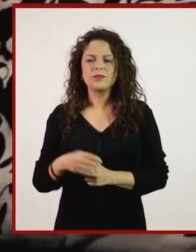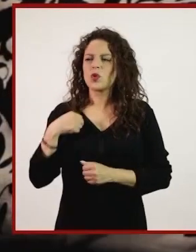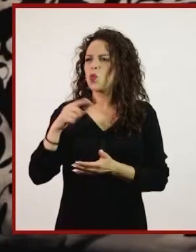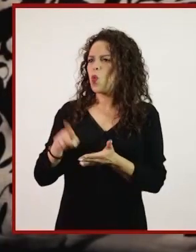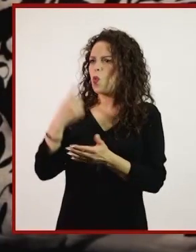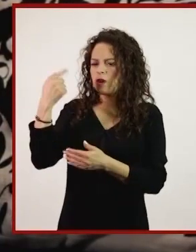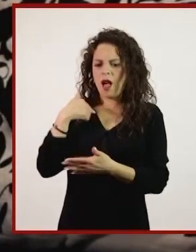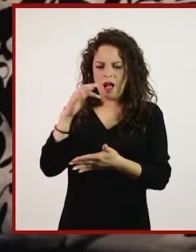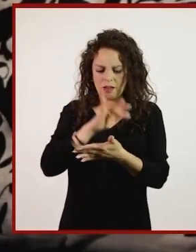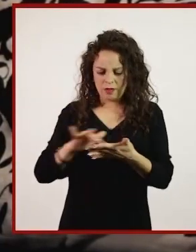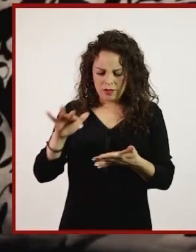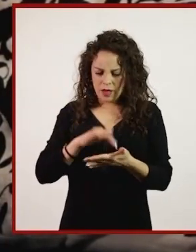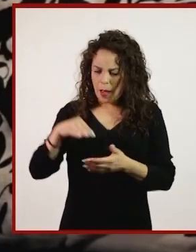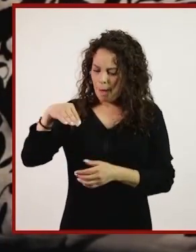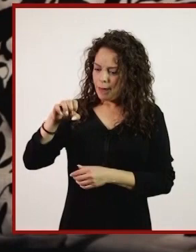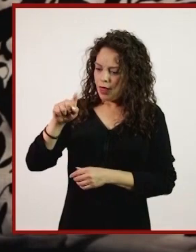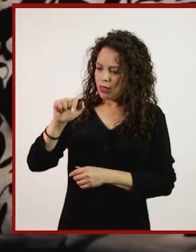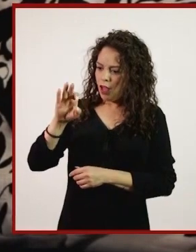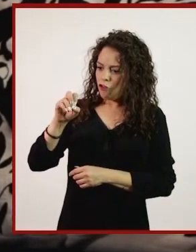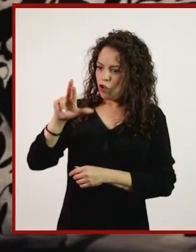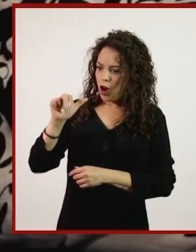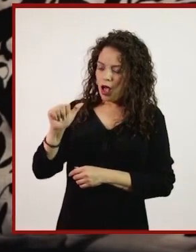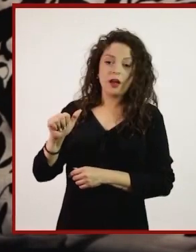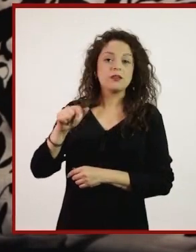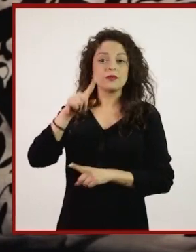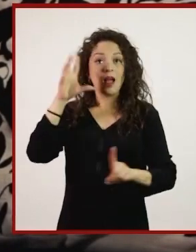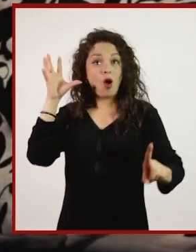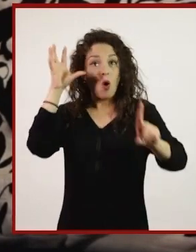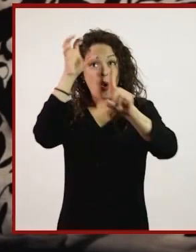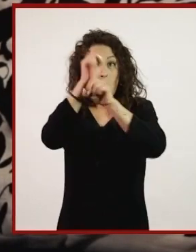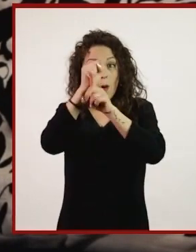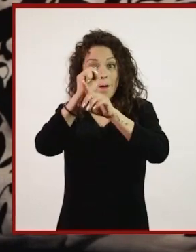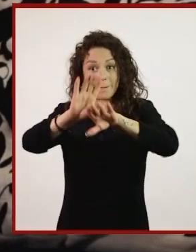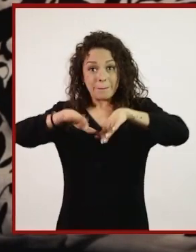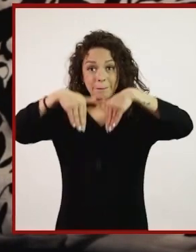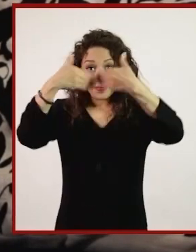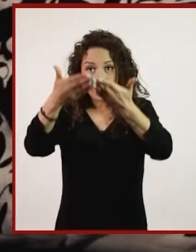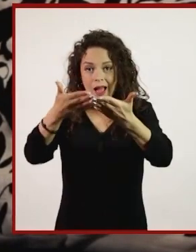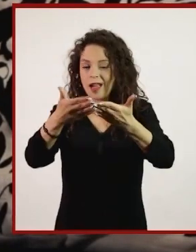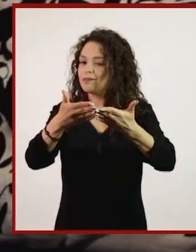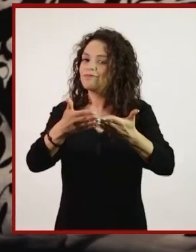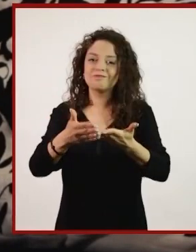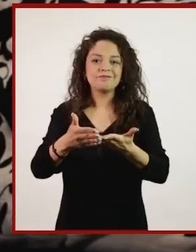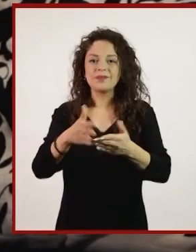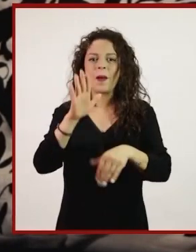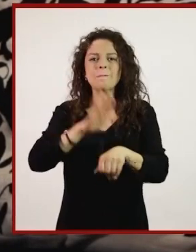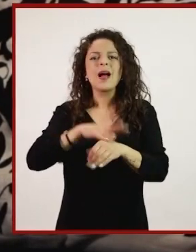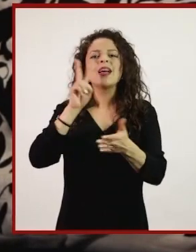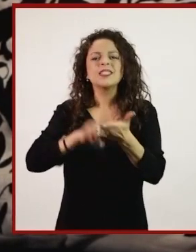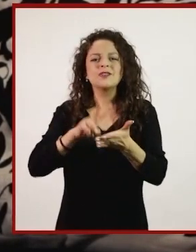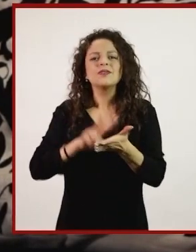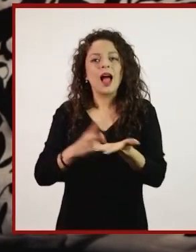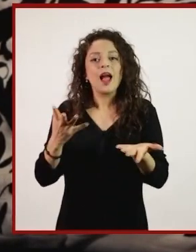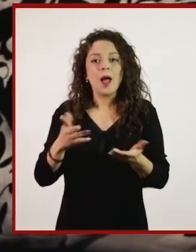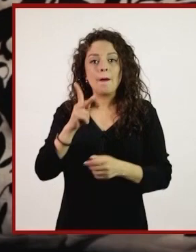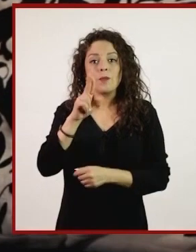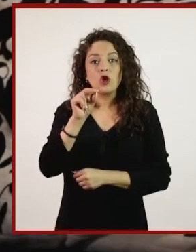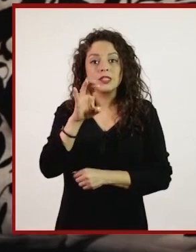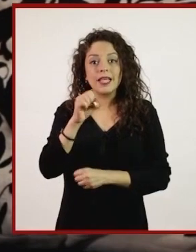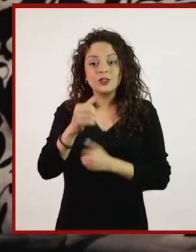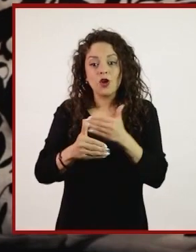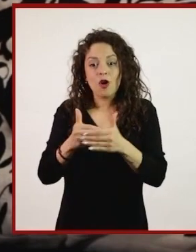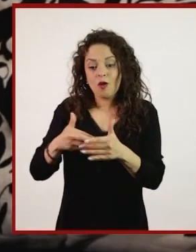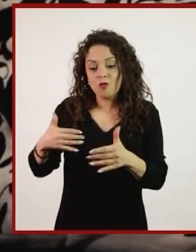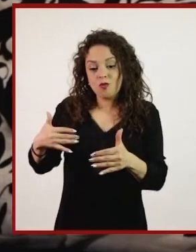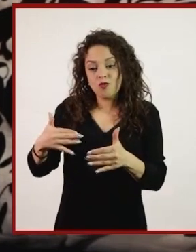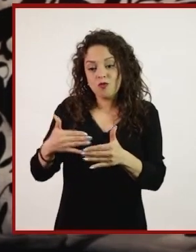que mencionaste, alguna vez yo leí esta metáfora. No es tanto llegar al objetivo, lo más rico es el proceso, porque sabes que el objetivo